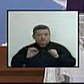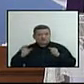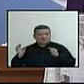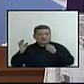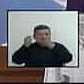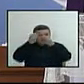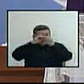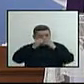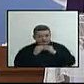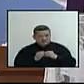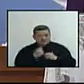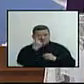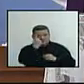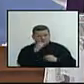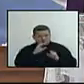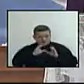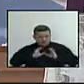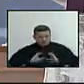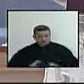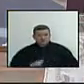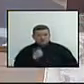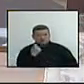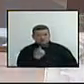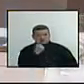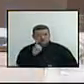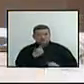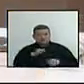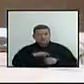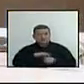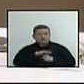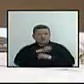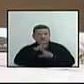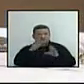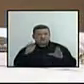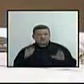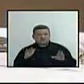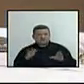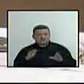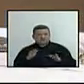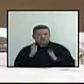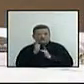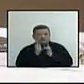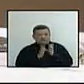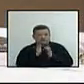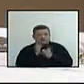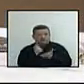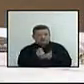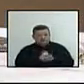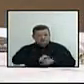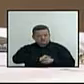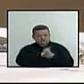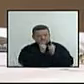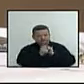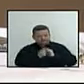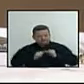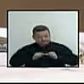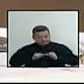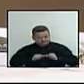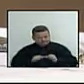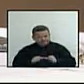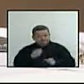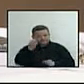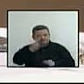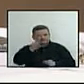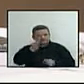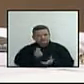Cristo un solo cuerpo y un solo espíritu. Que Él nos transforme en ofrenda permanente para